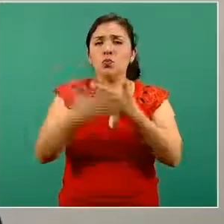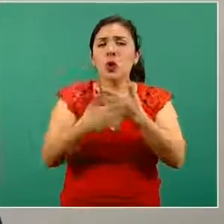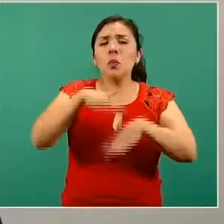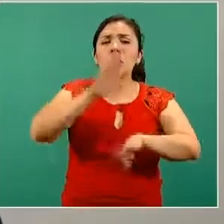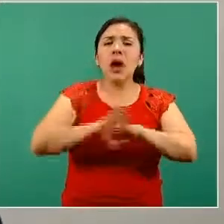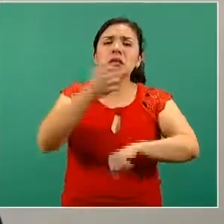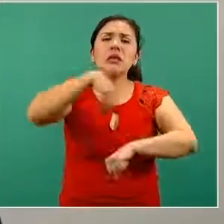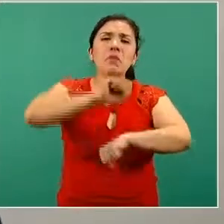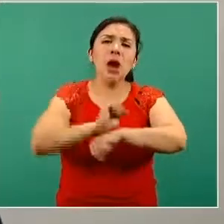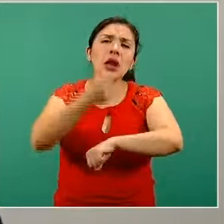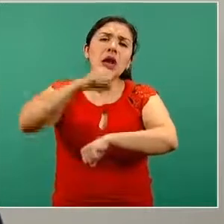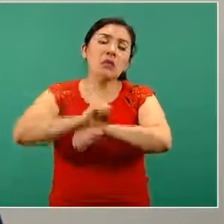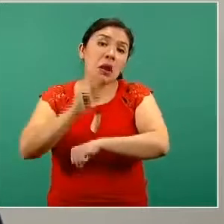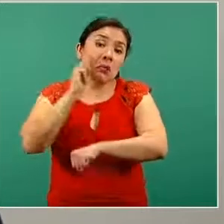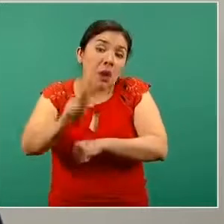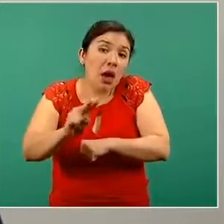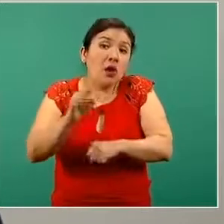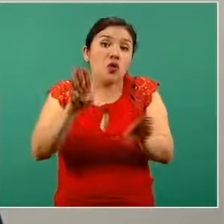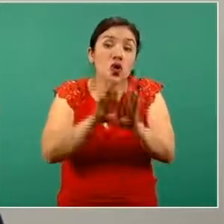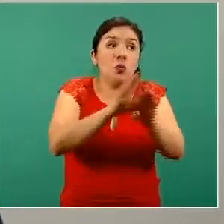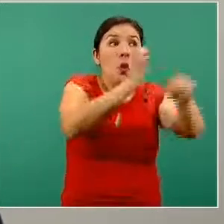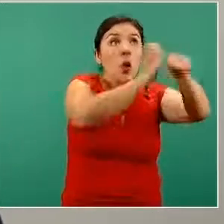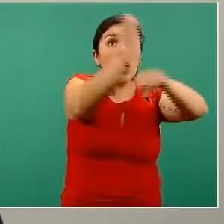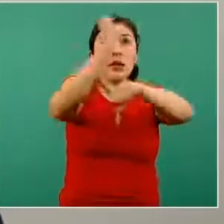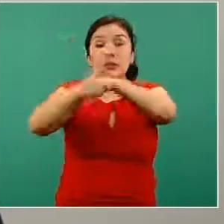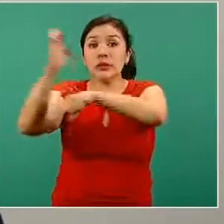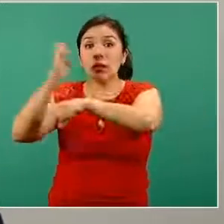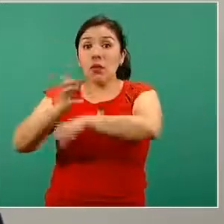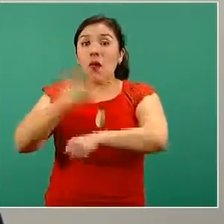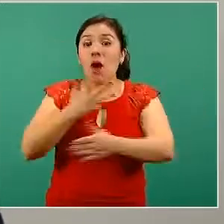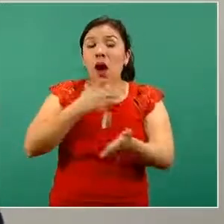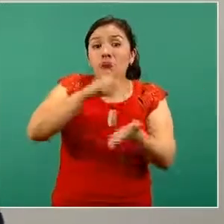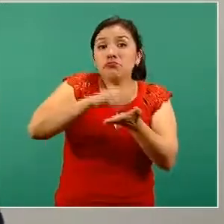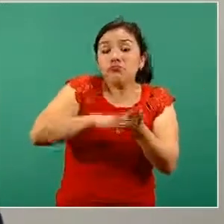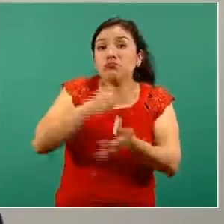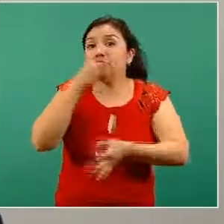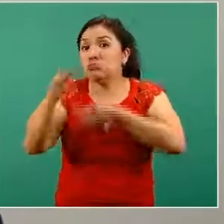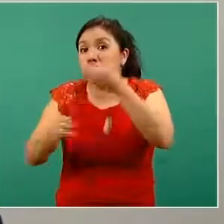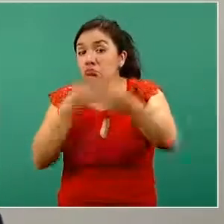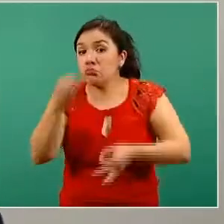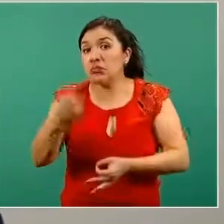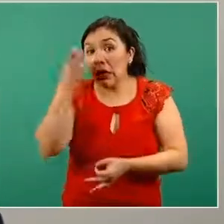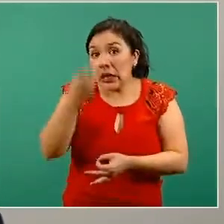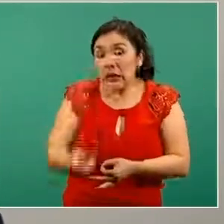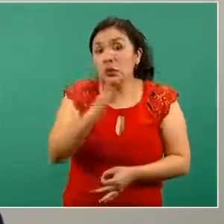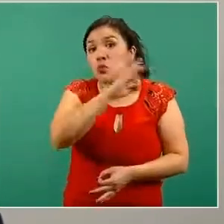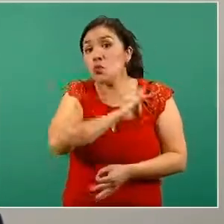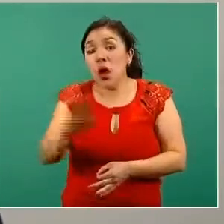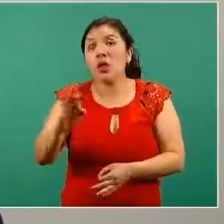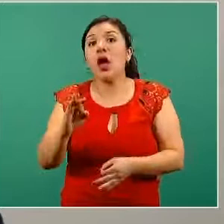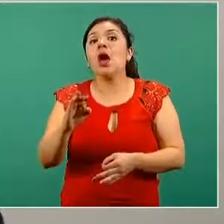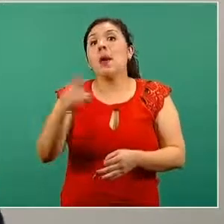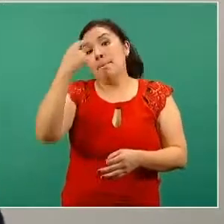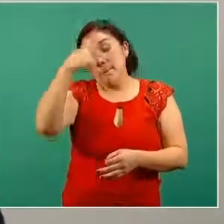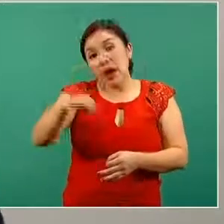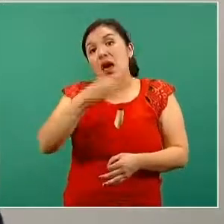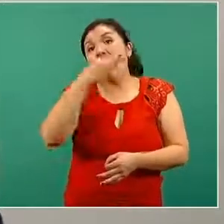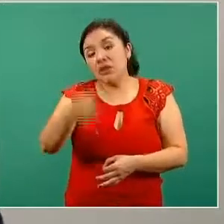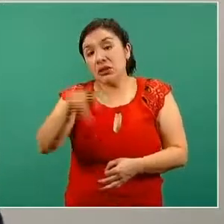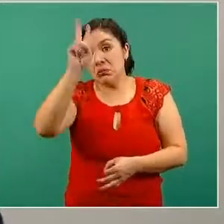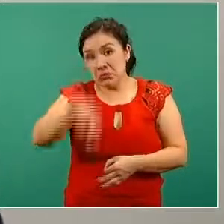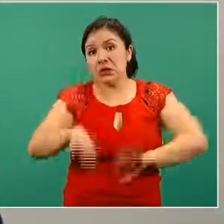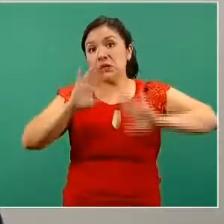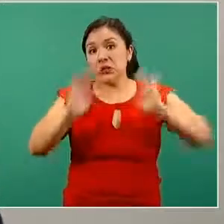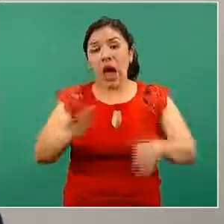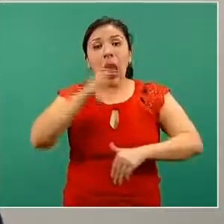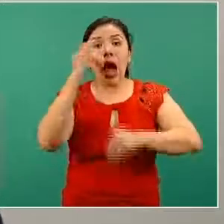semanas, en la medida que cada una de las 32 entidades federativas reporte y pueda en su momento certificar que ya